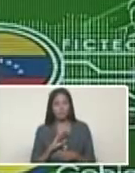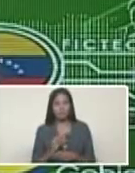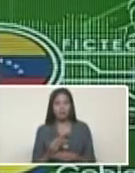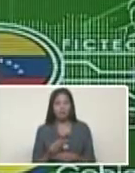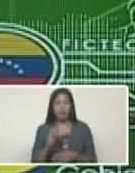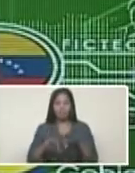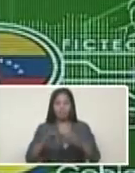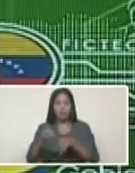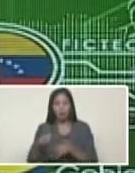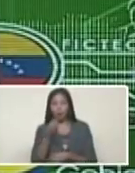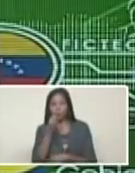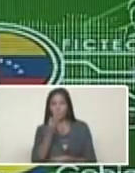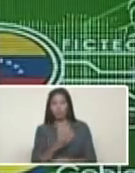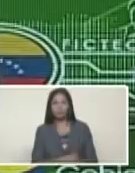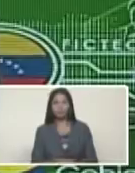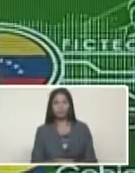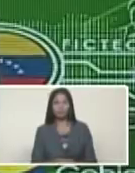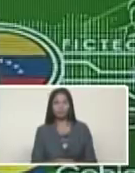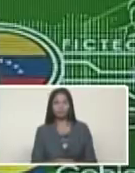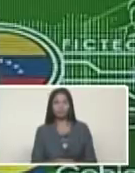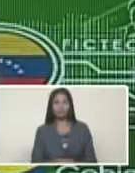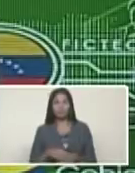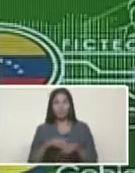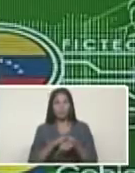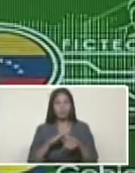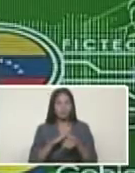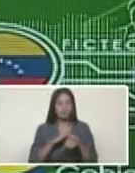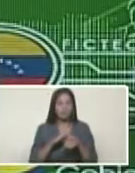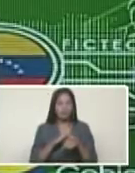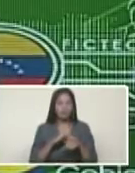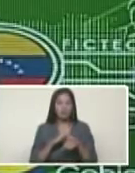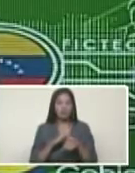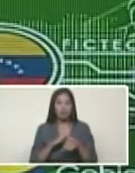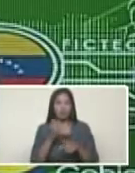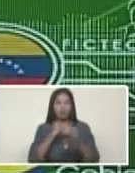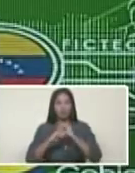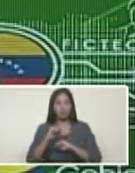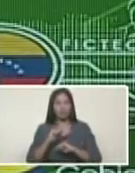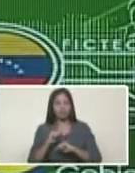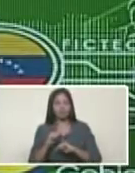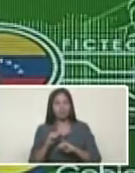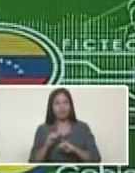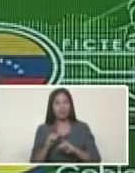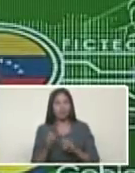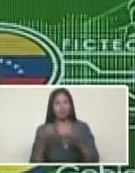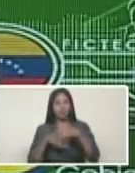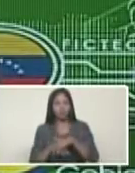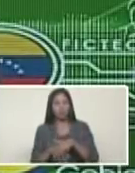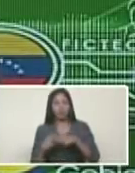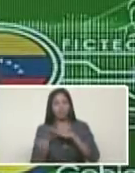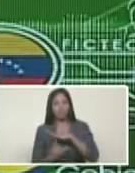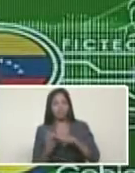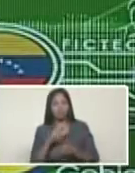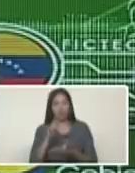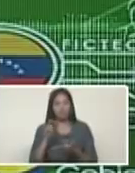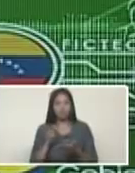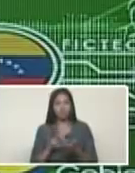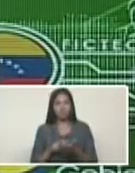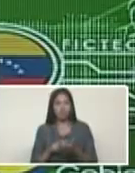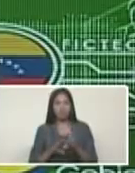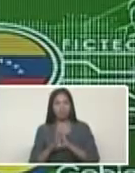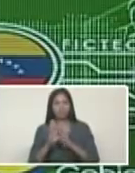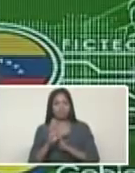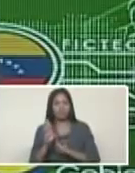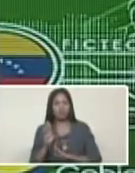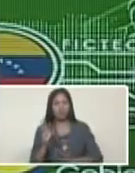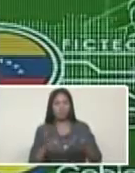agroalimentaria entre el Ministerio del Poder Popular para la Defensa y el Instituto Nacional de Desarrollo